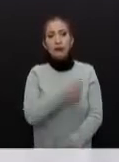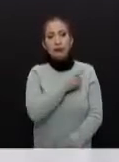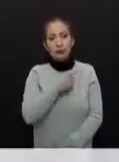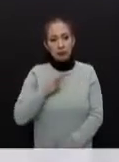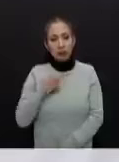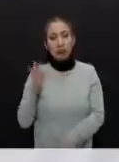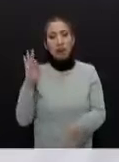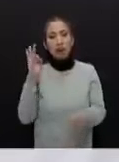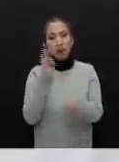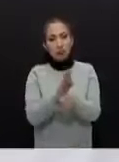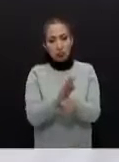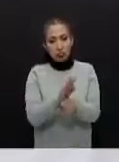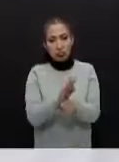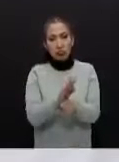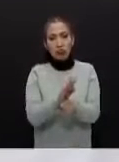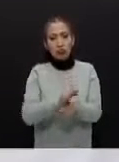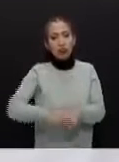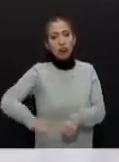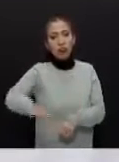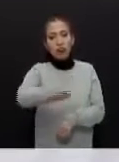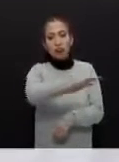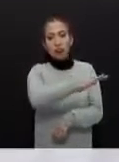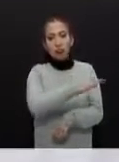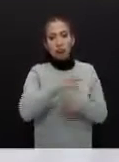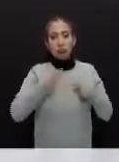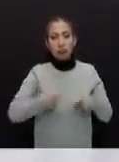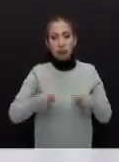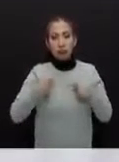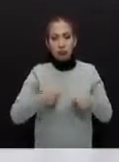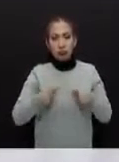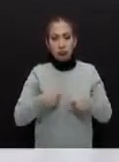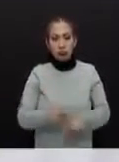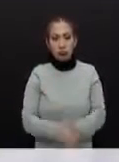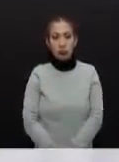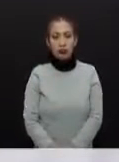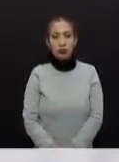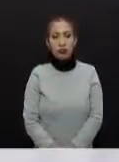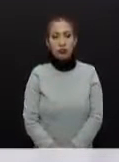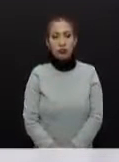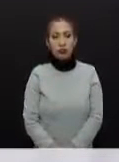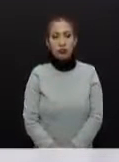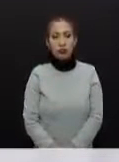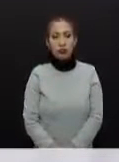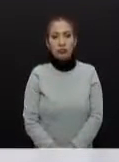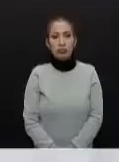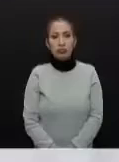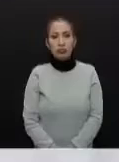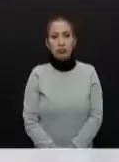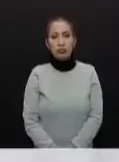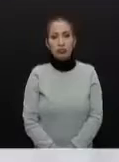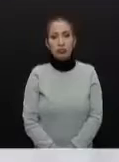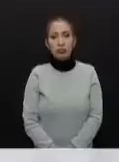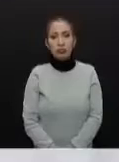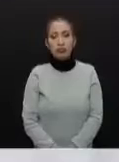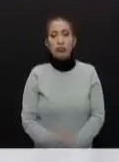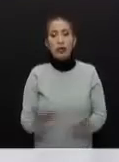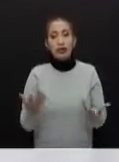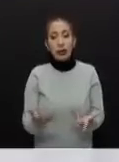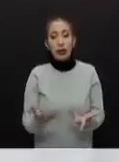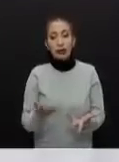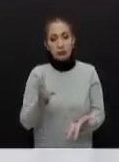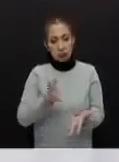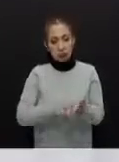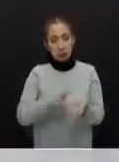proteger a los ciudadanos y hacer valer los